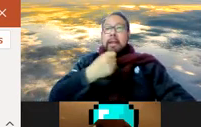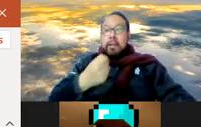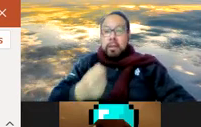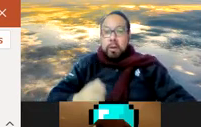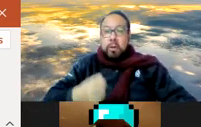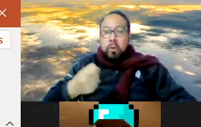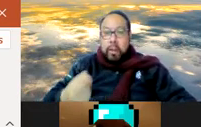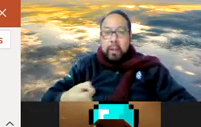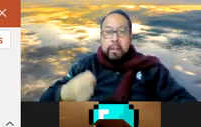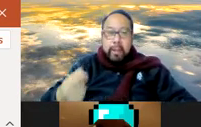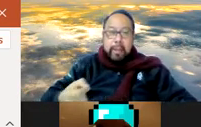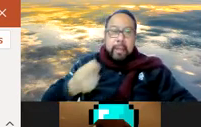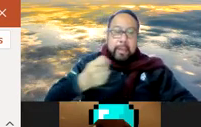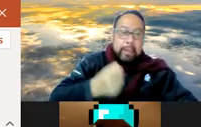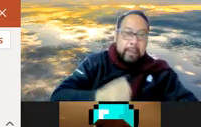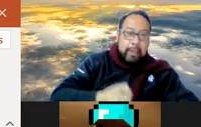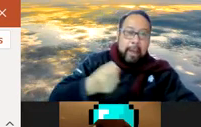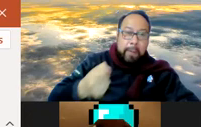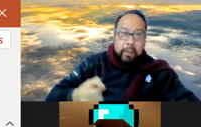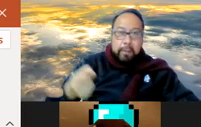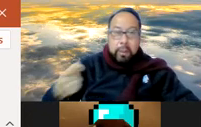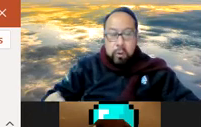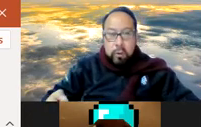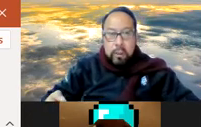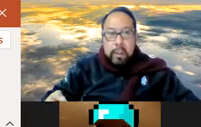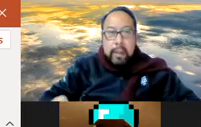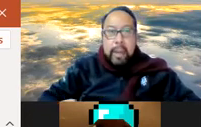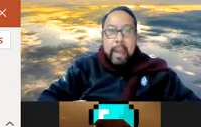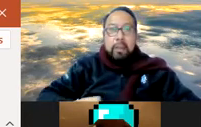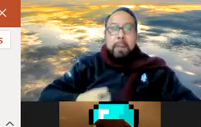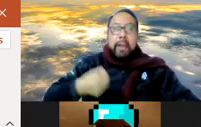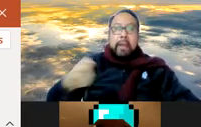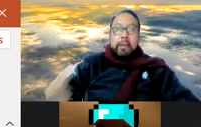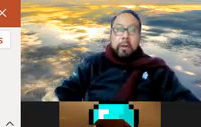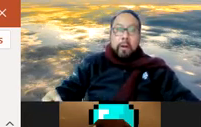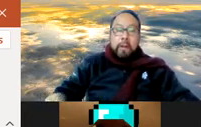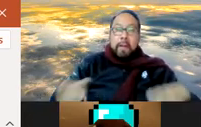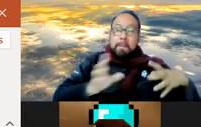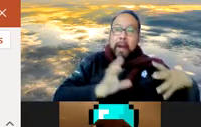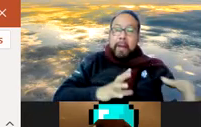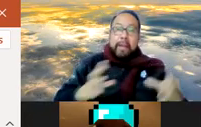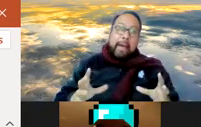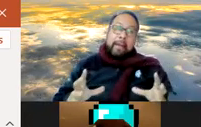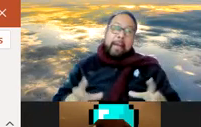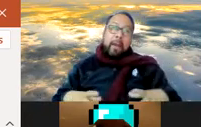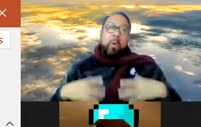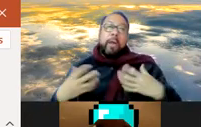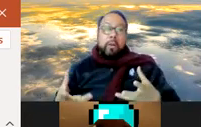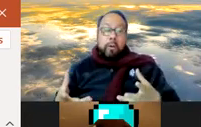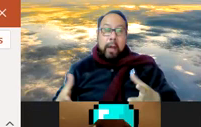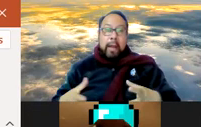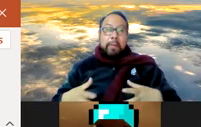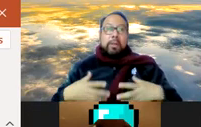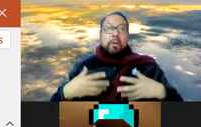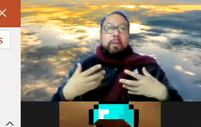la redacción suele ser entre 15 a 20 minutos. La explicación va a variar de